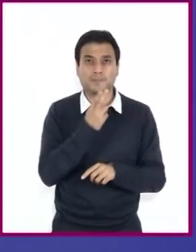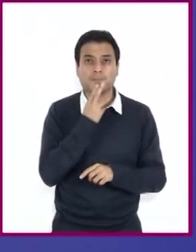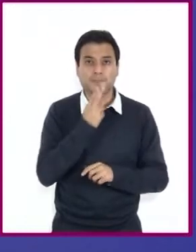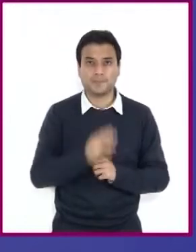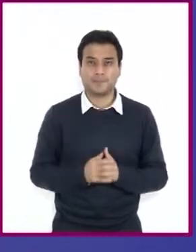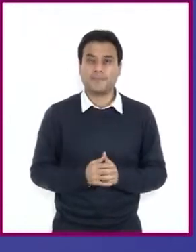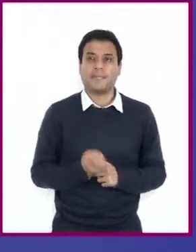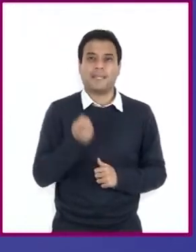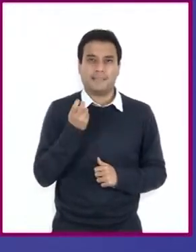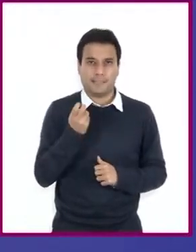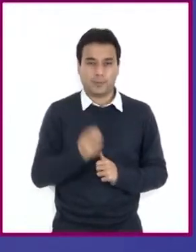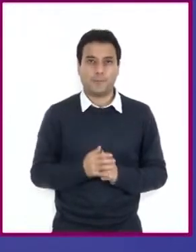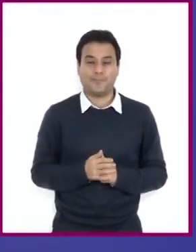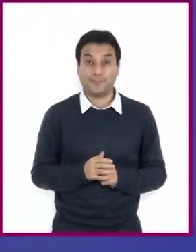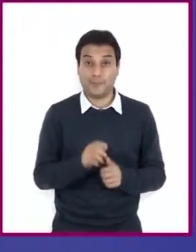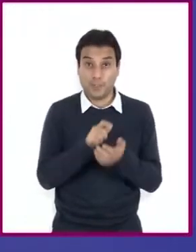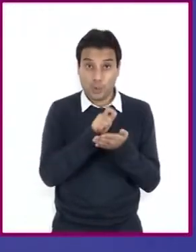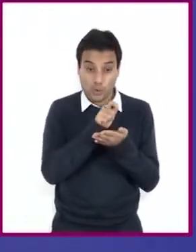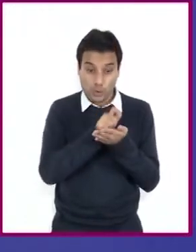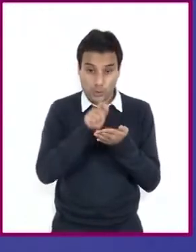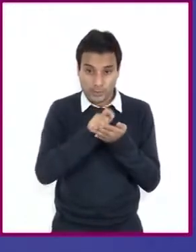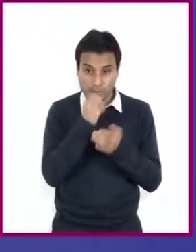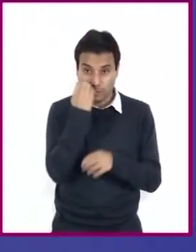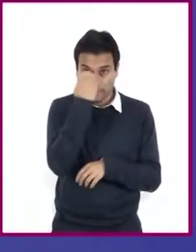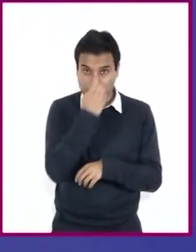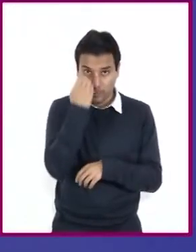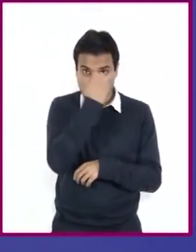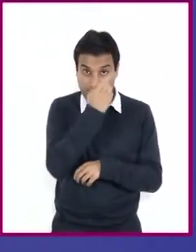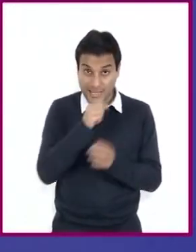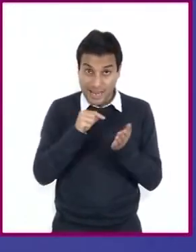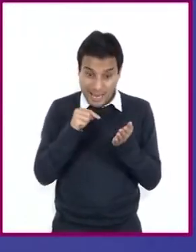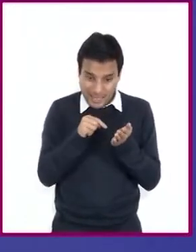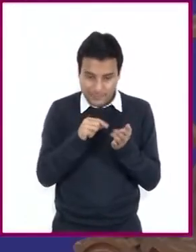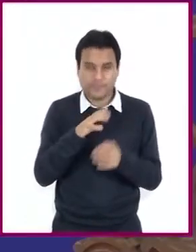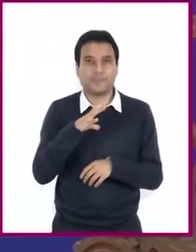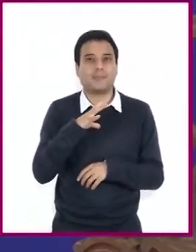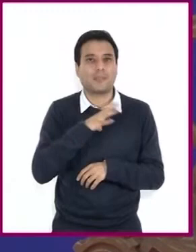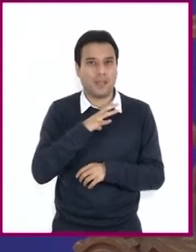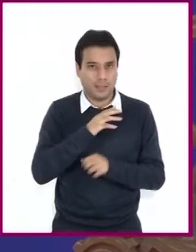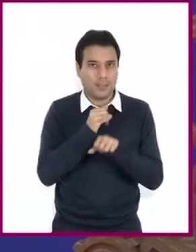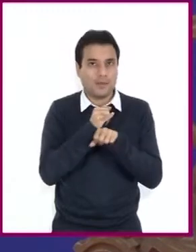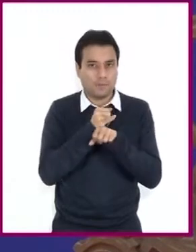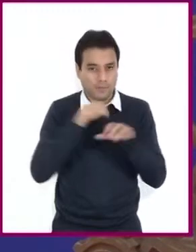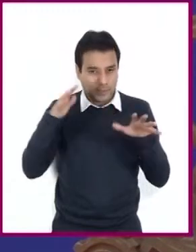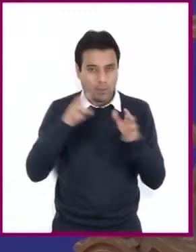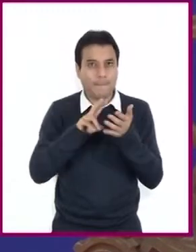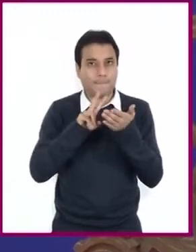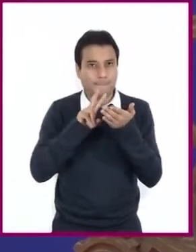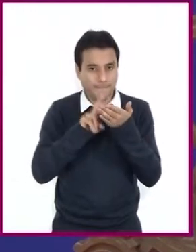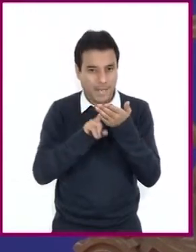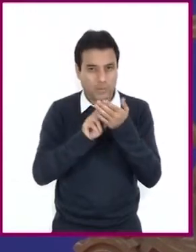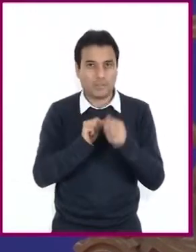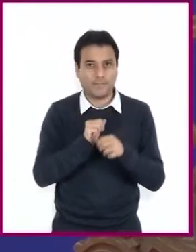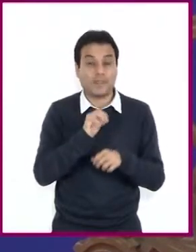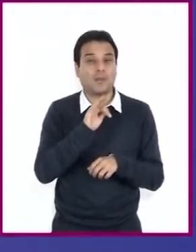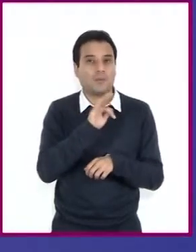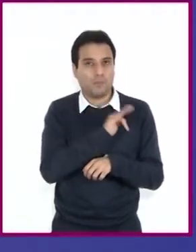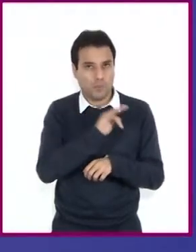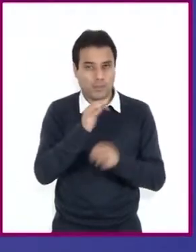Efectivamente, las notas de observación contienen información muy valiosa que permite hacer comparaciones entre